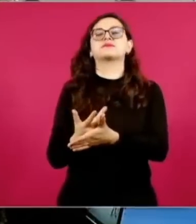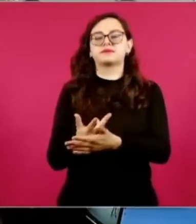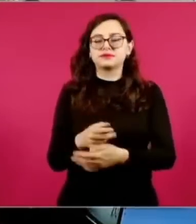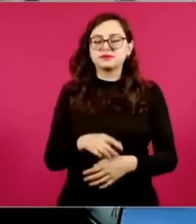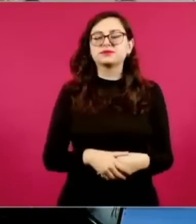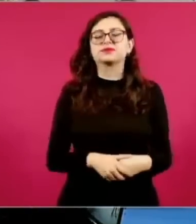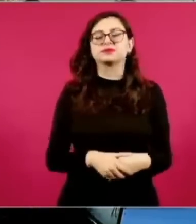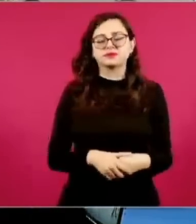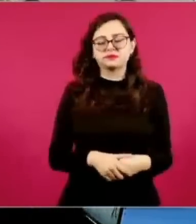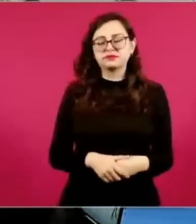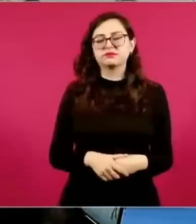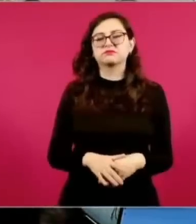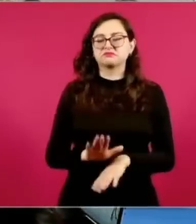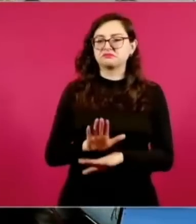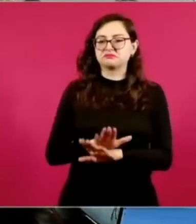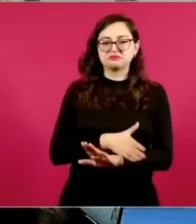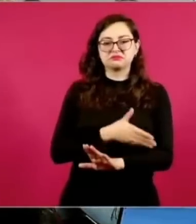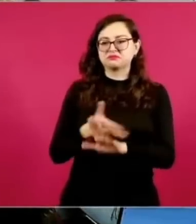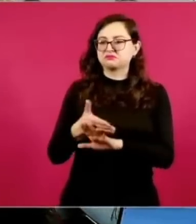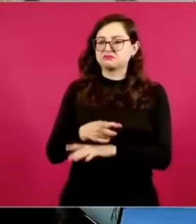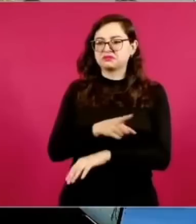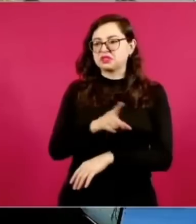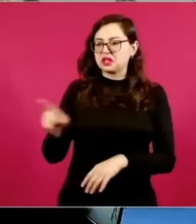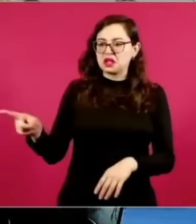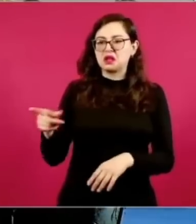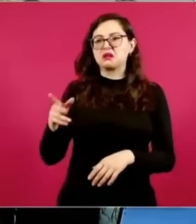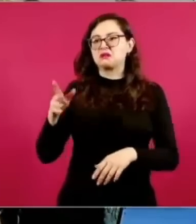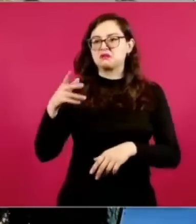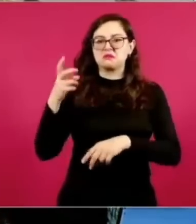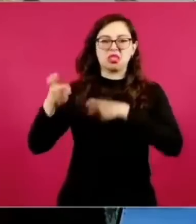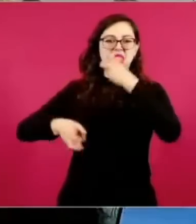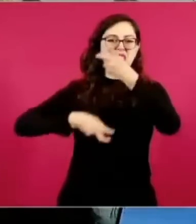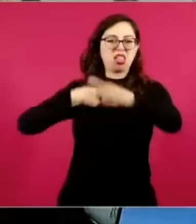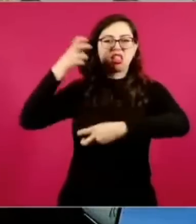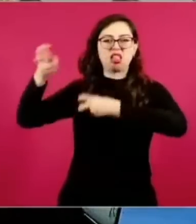los llamaban bandidos.